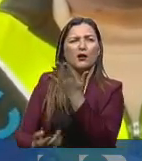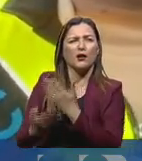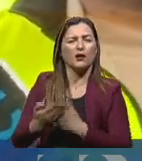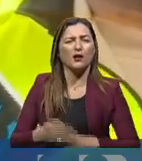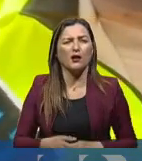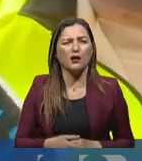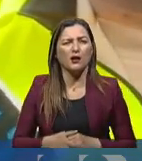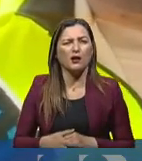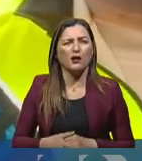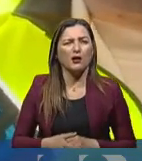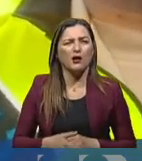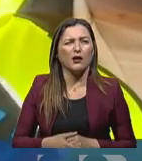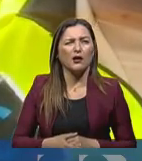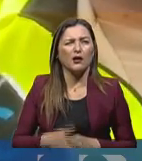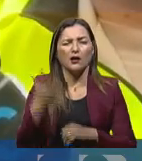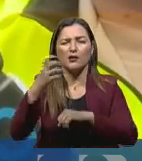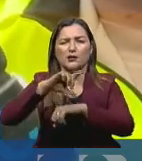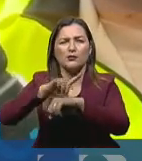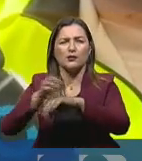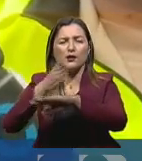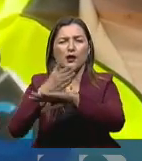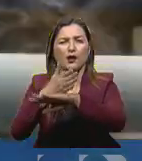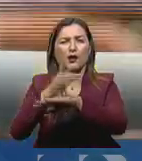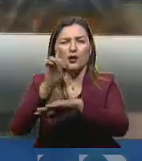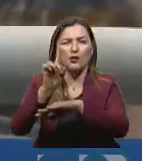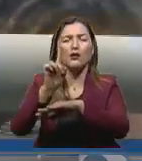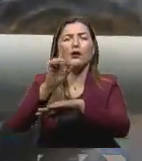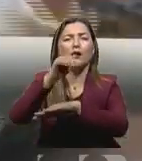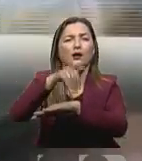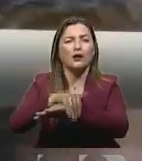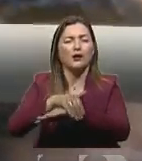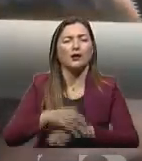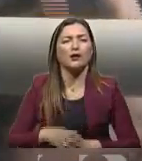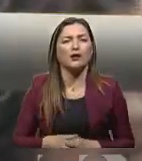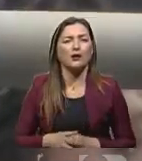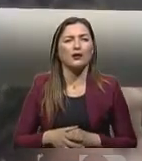la 15 minutos antes de la 1 de la tarde del día de hoy